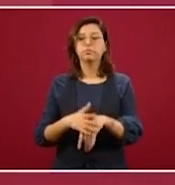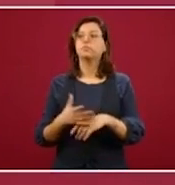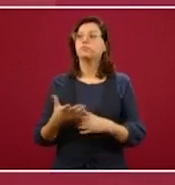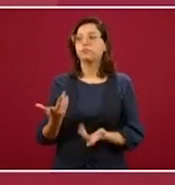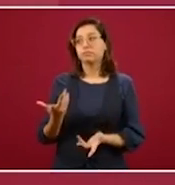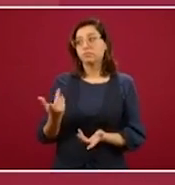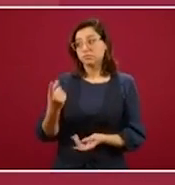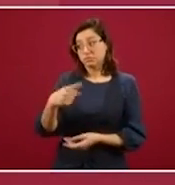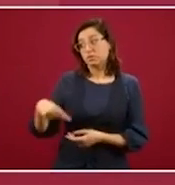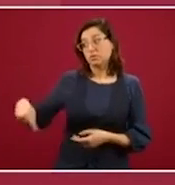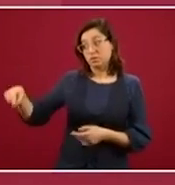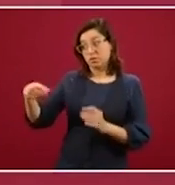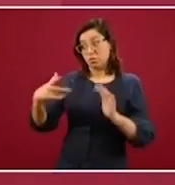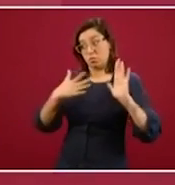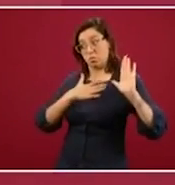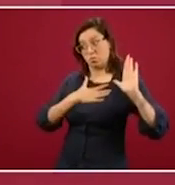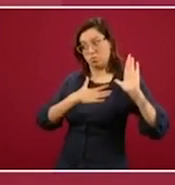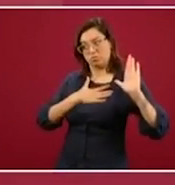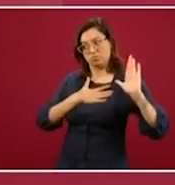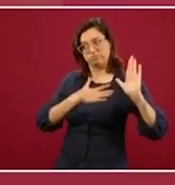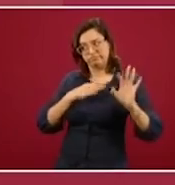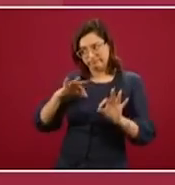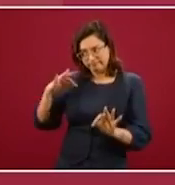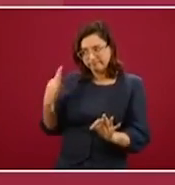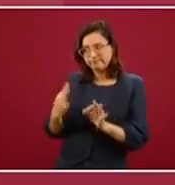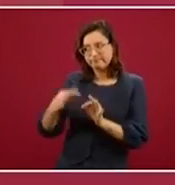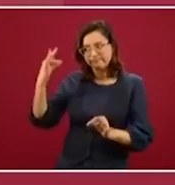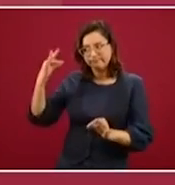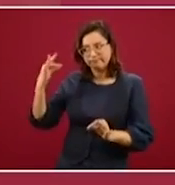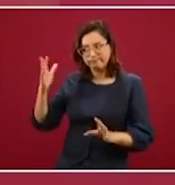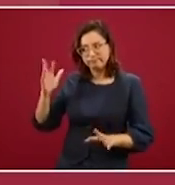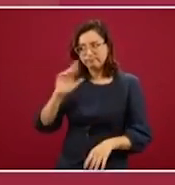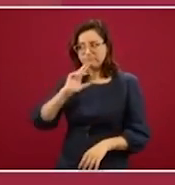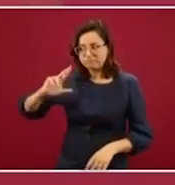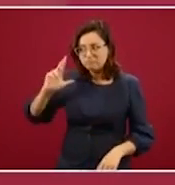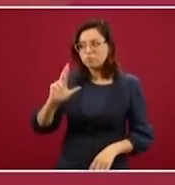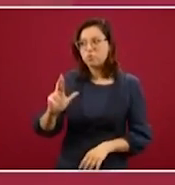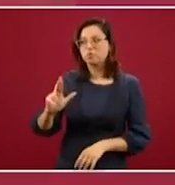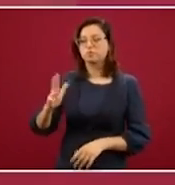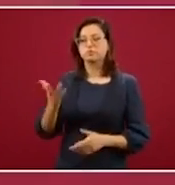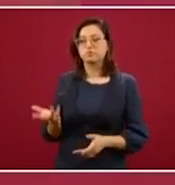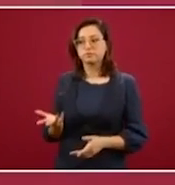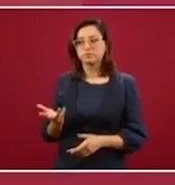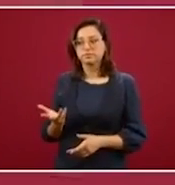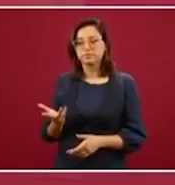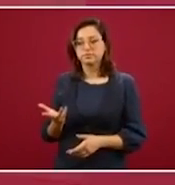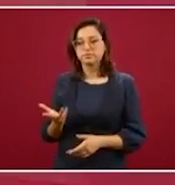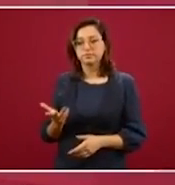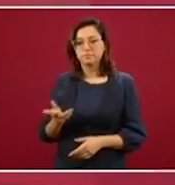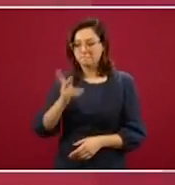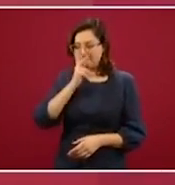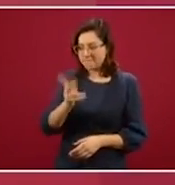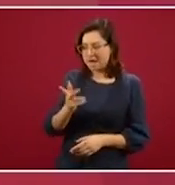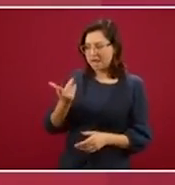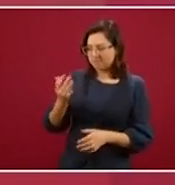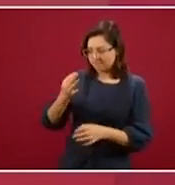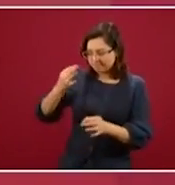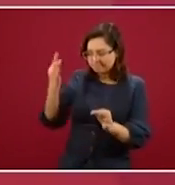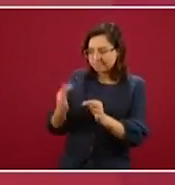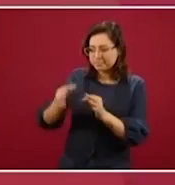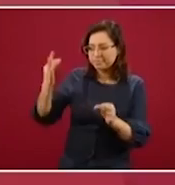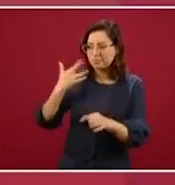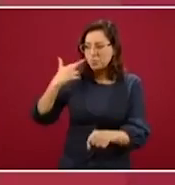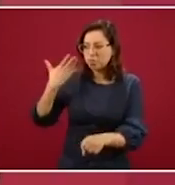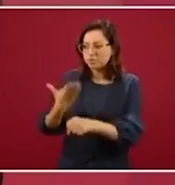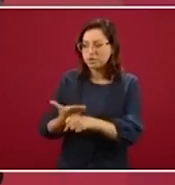responda, es decir, que se actúe de manera responsable, porque estos